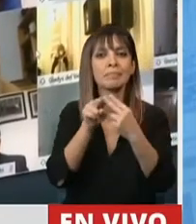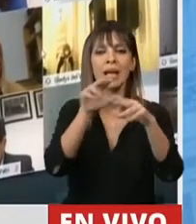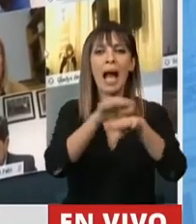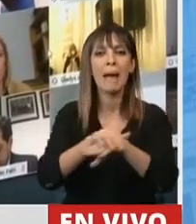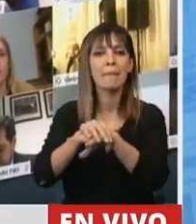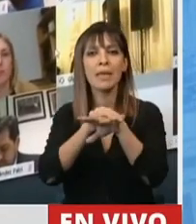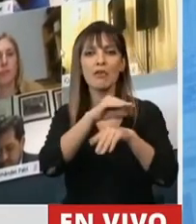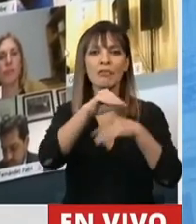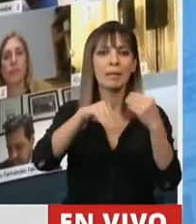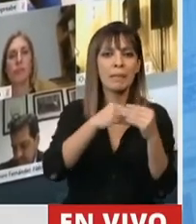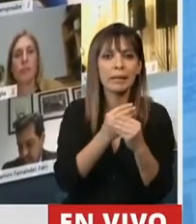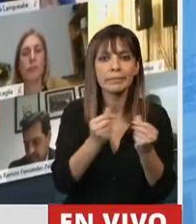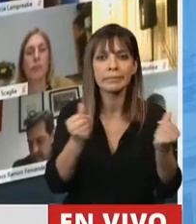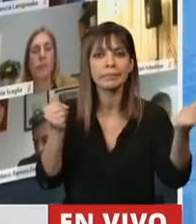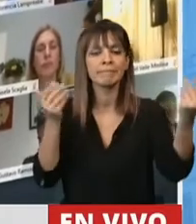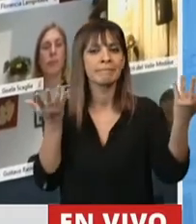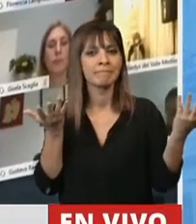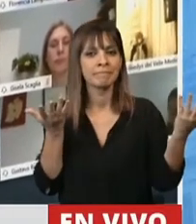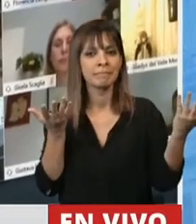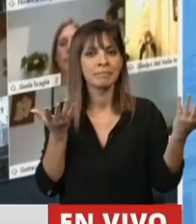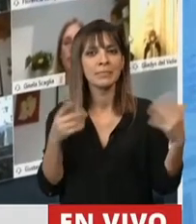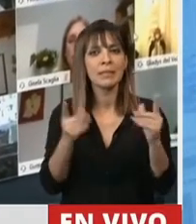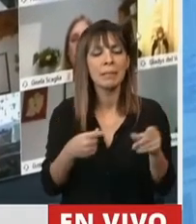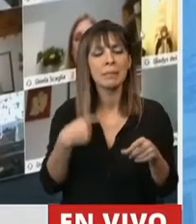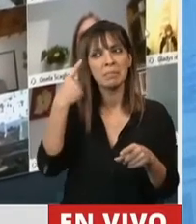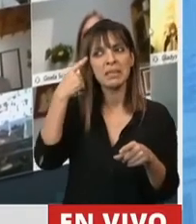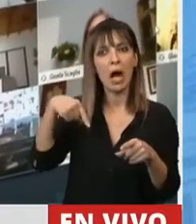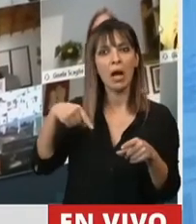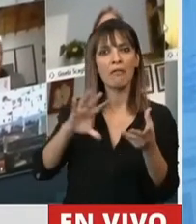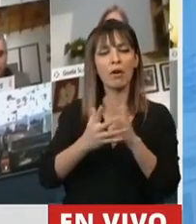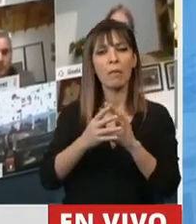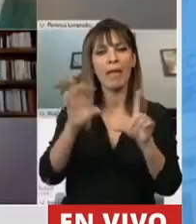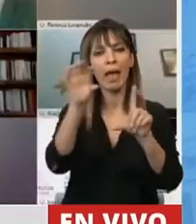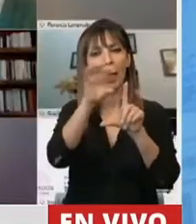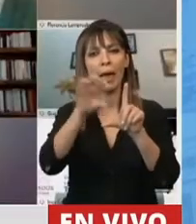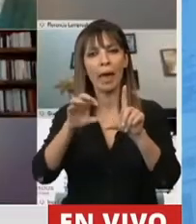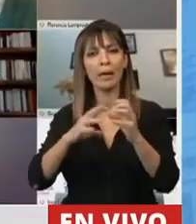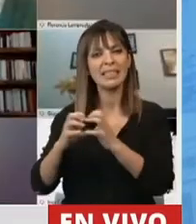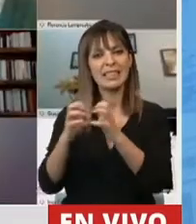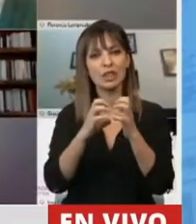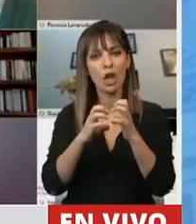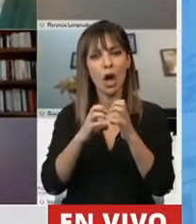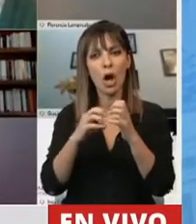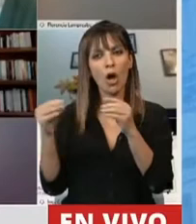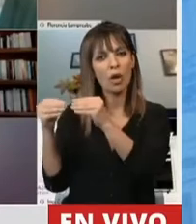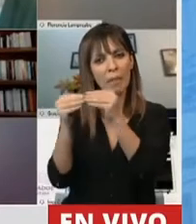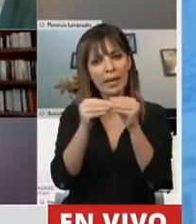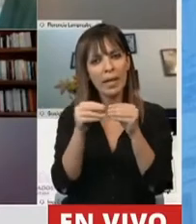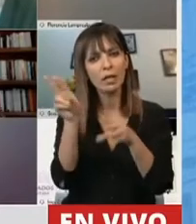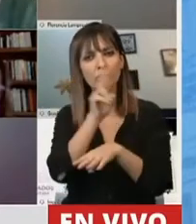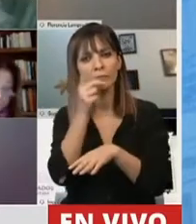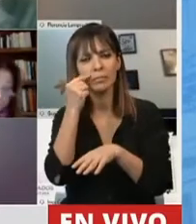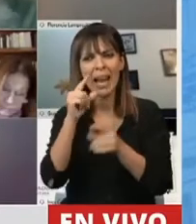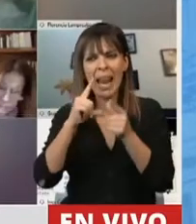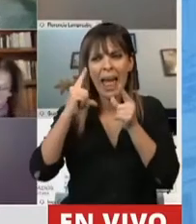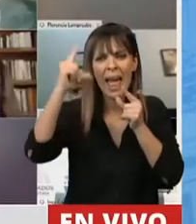familias, y quizás sin antes pensarlo, tener una sesión virtual con muchos compañeros y compañeras a cientos